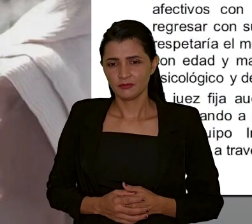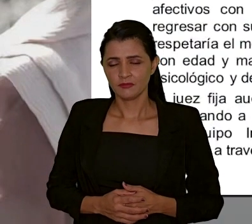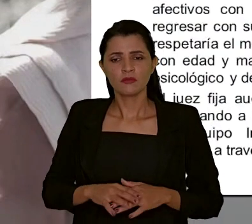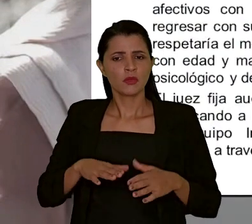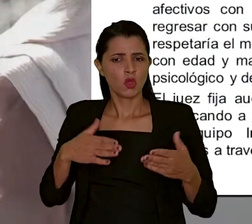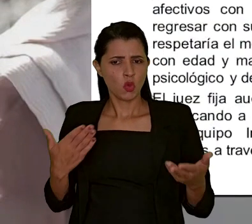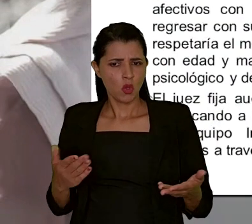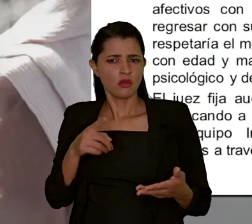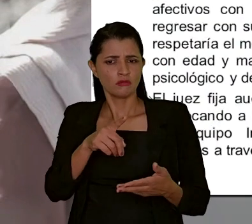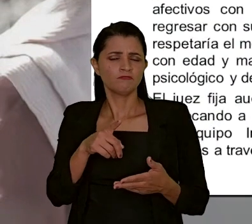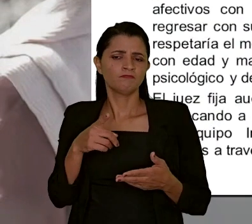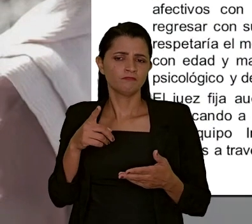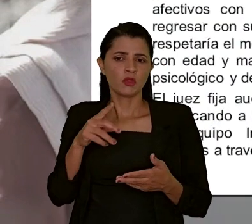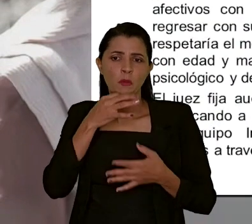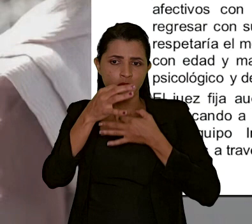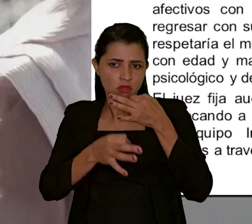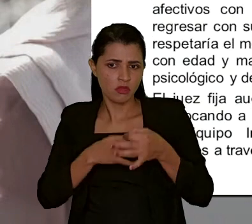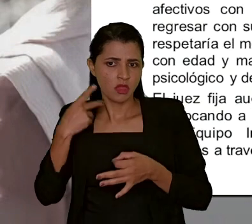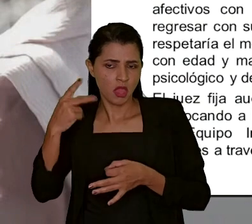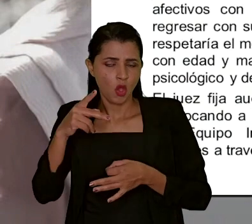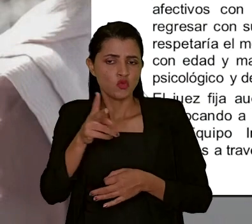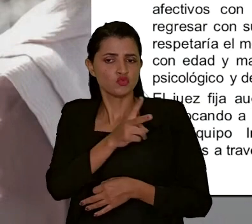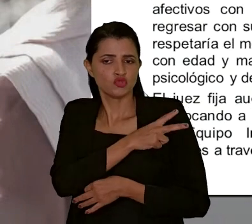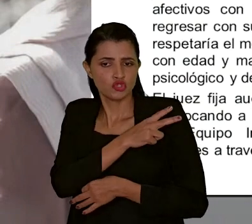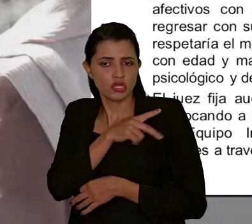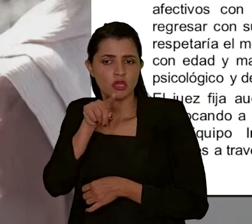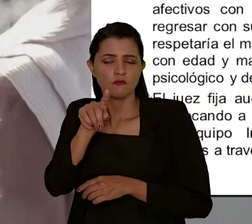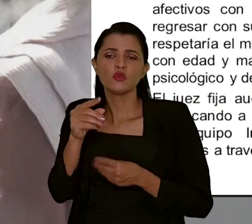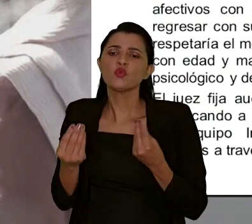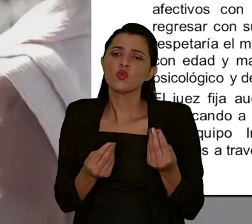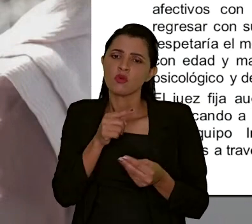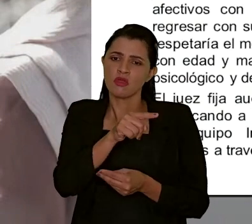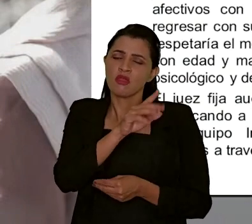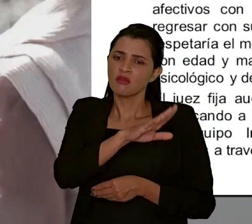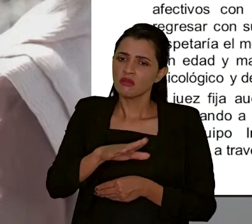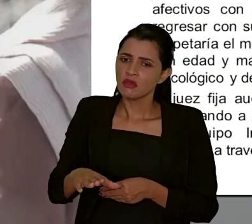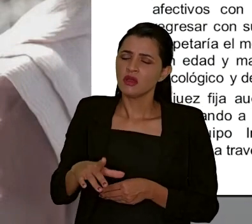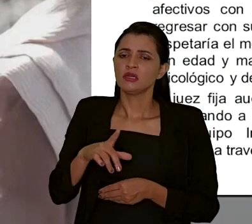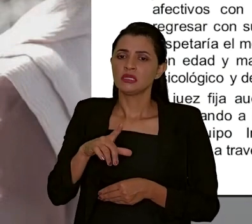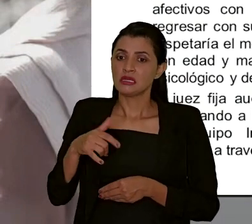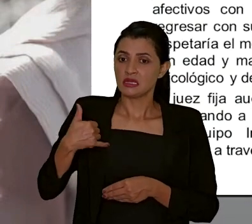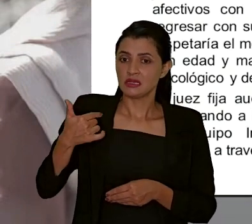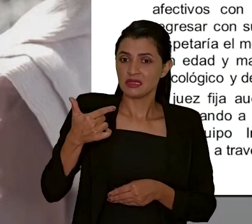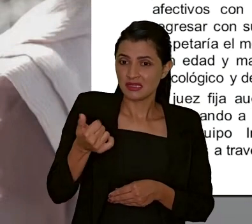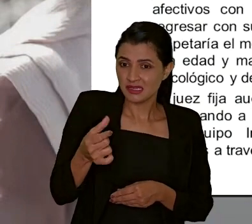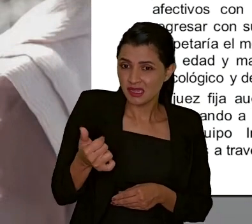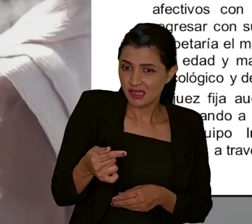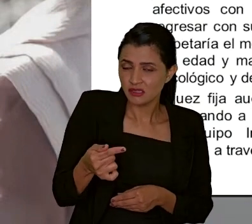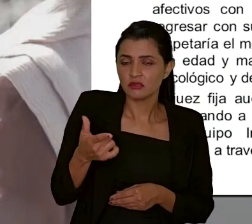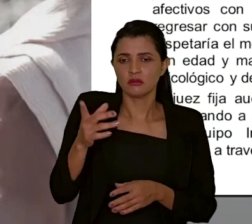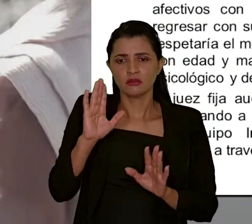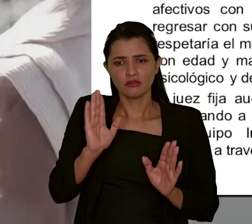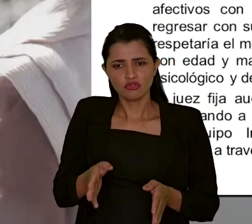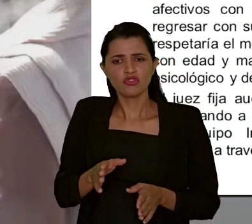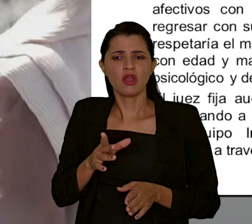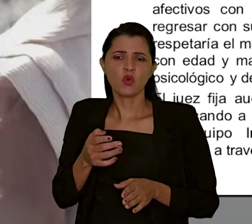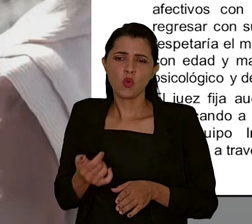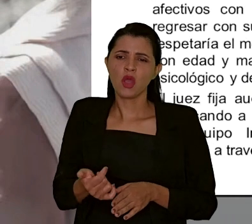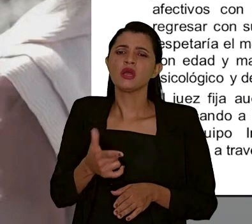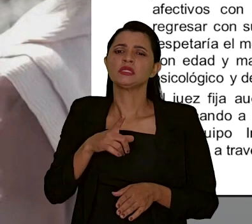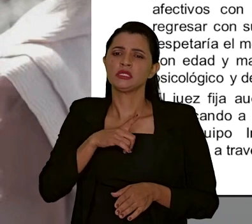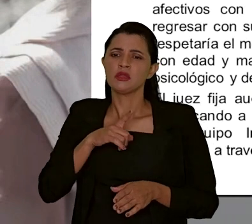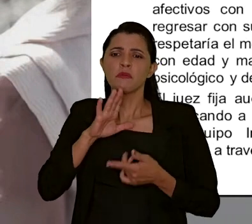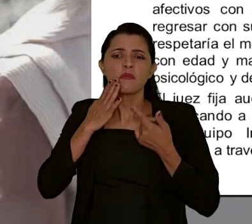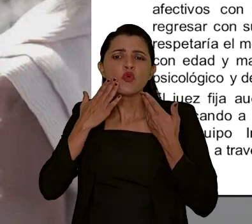En cuanto a la oposición del menor, refiere que si bien la niña tiene 7 años, es muy madura y resuelta. Ha